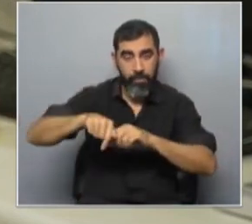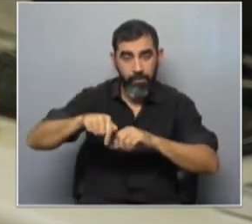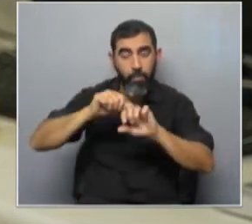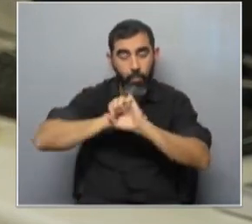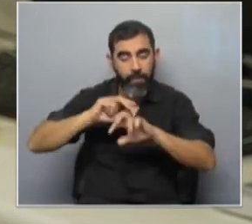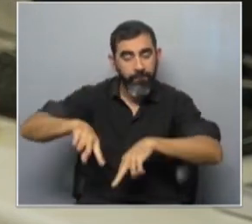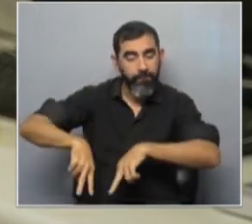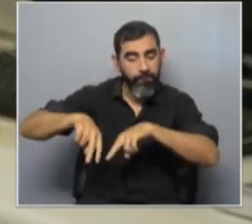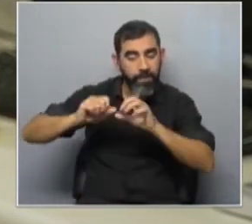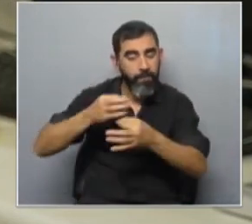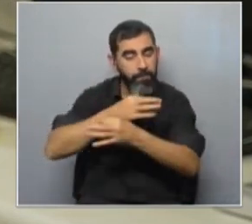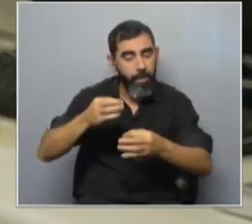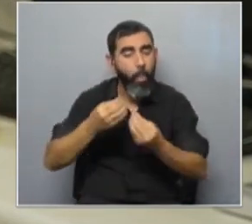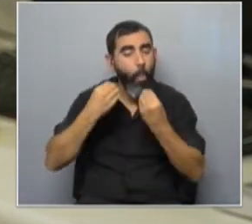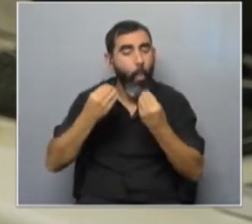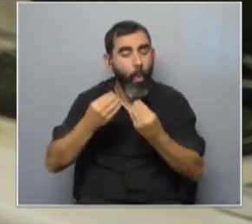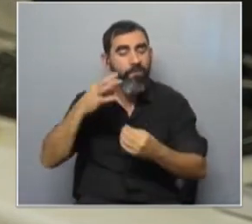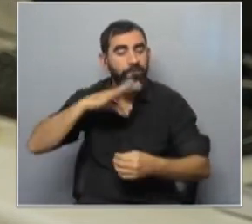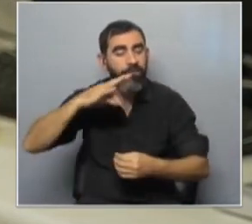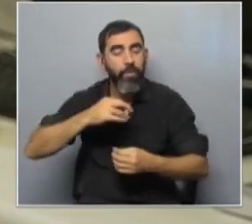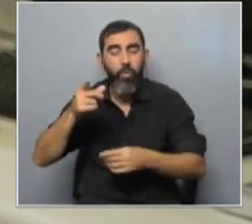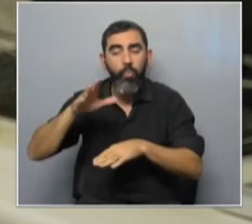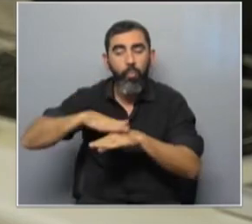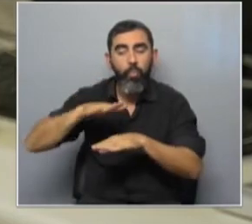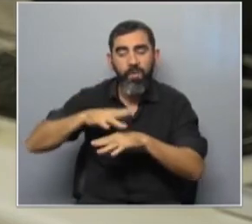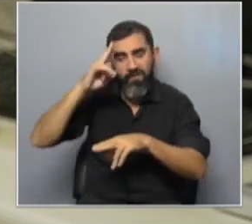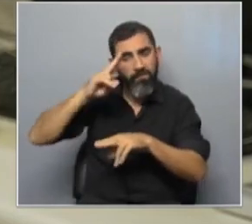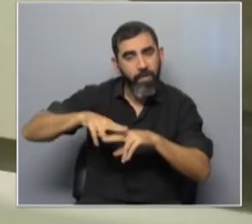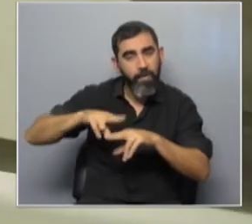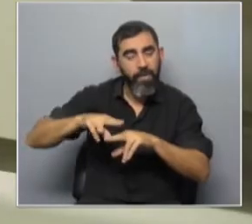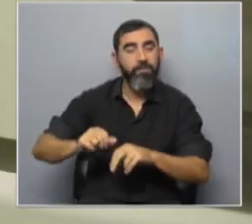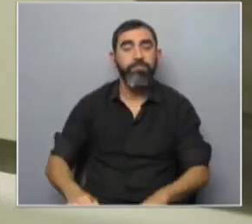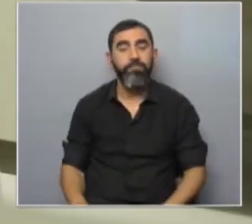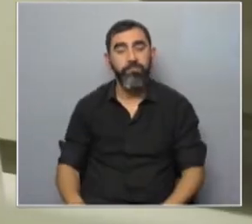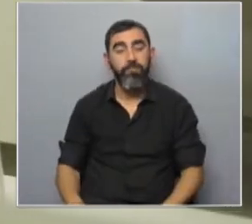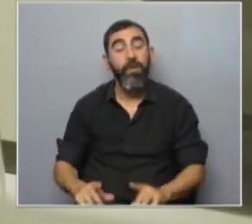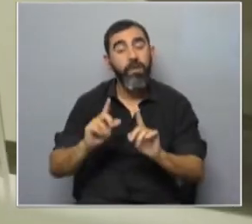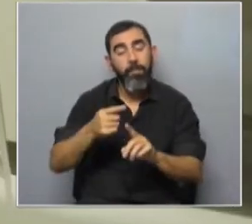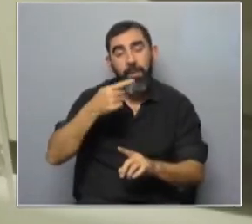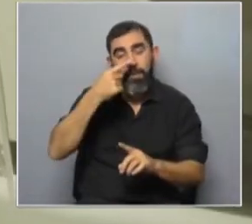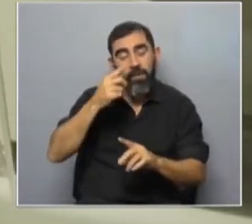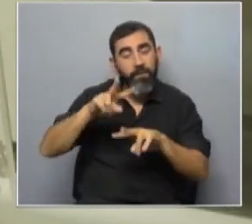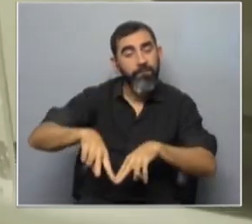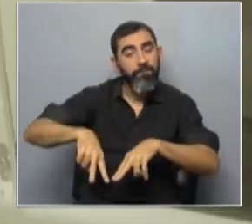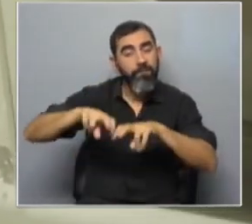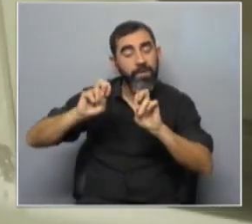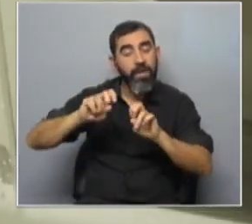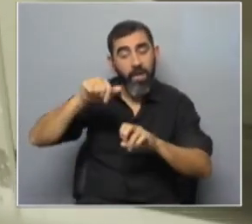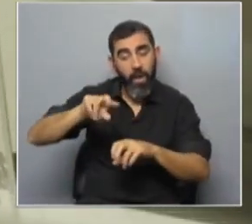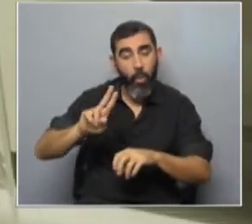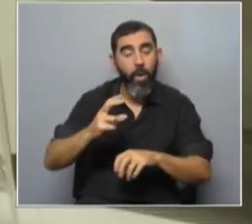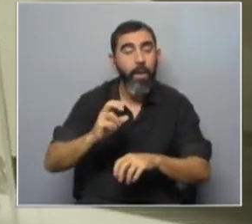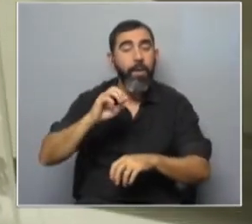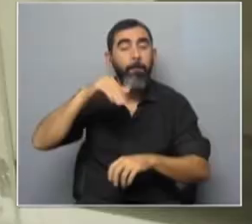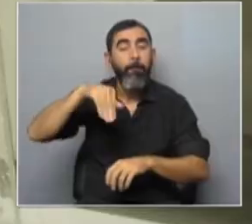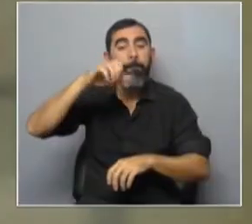pudimos investigar cuáles eran los enterovirus responsables de estos brotes. Tenemos interés también en poder estudiar los casos en Uruguay de